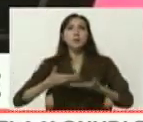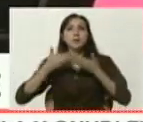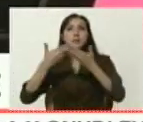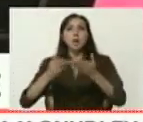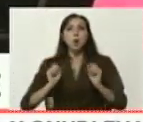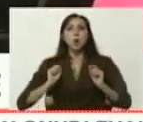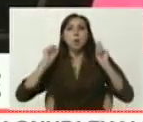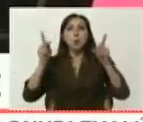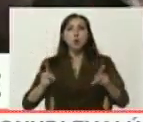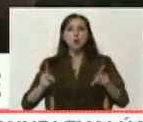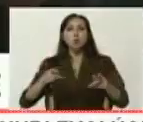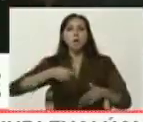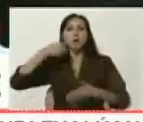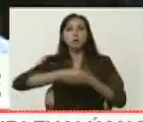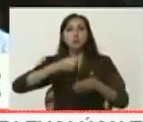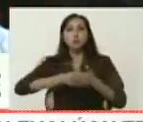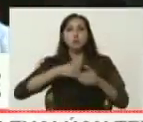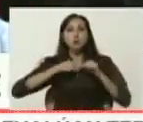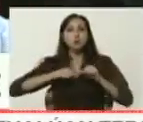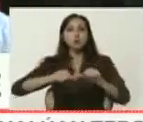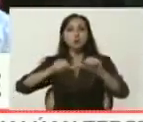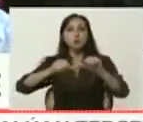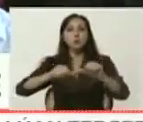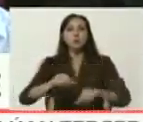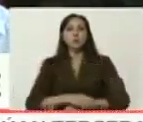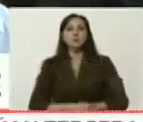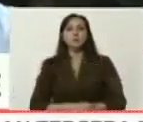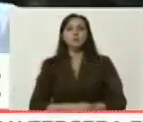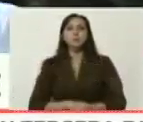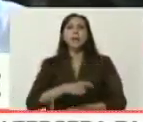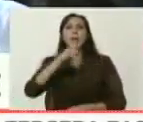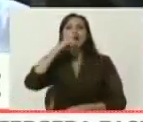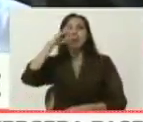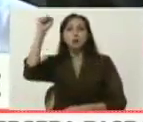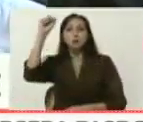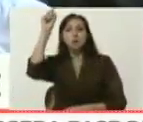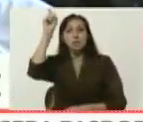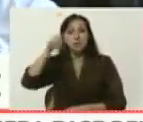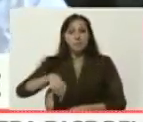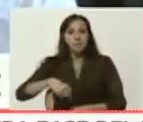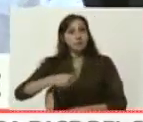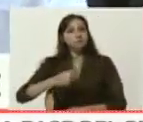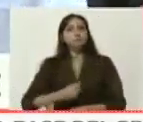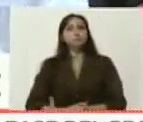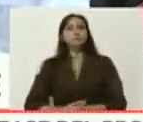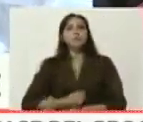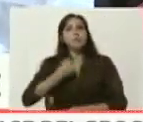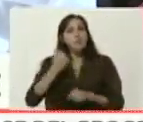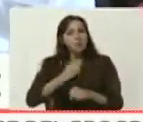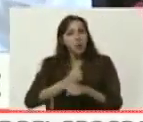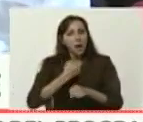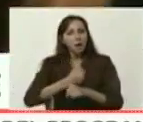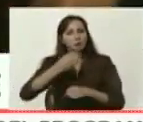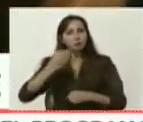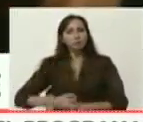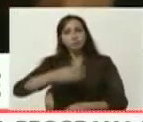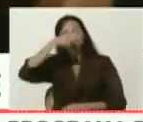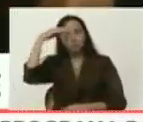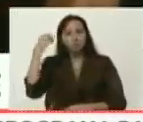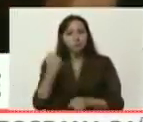oportunidad y lucha y consecuencia. Y a Maduro, que le está poniendo, que está allí.